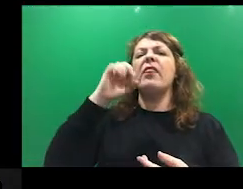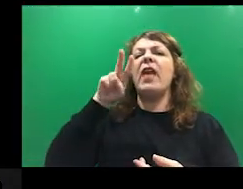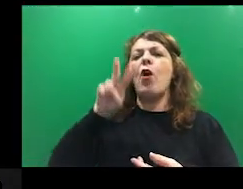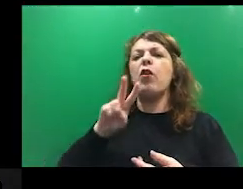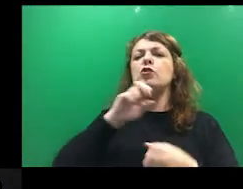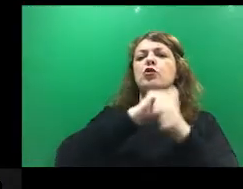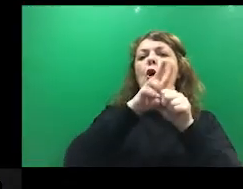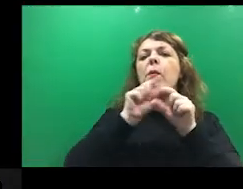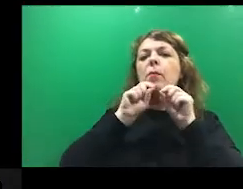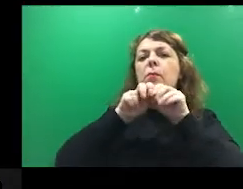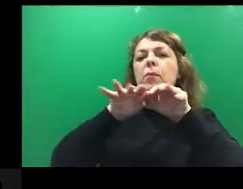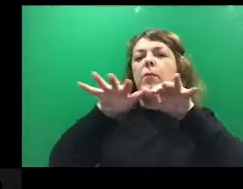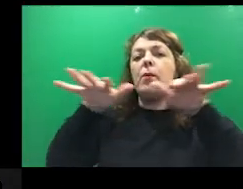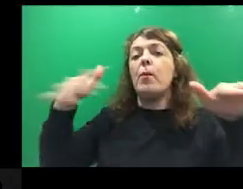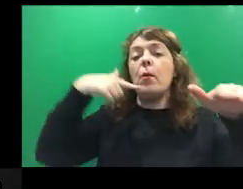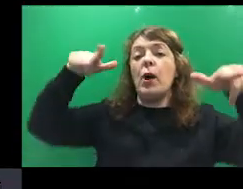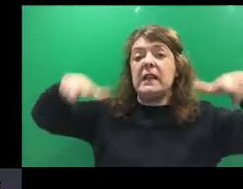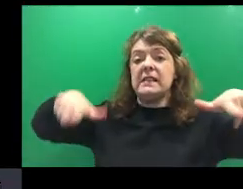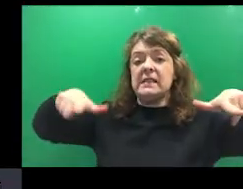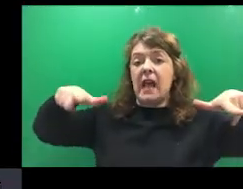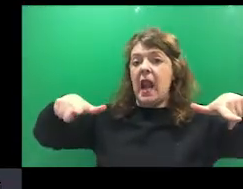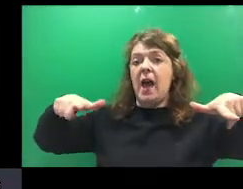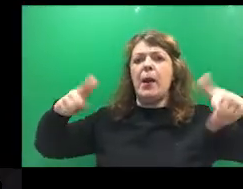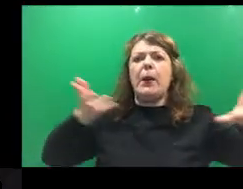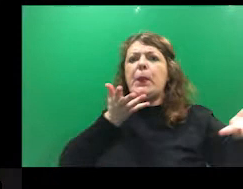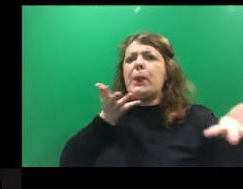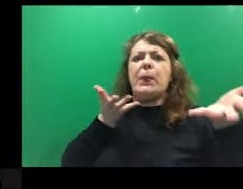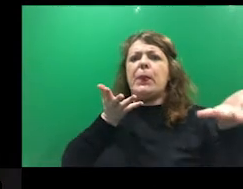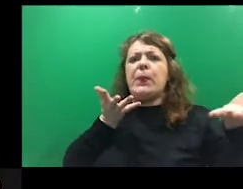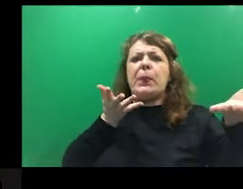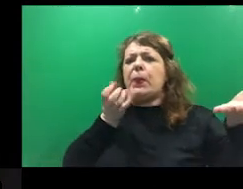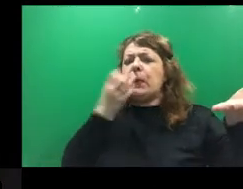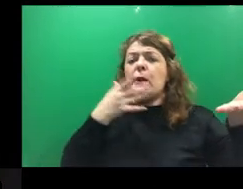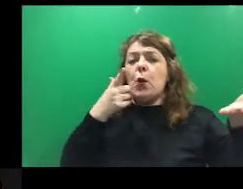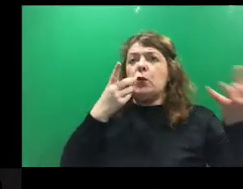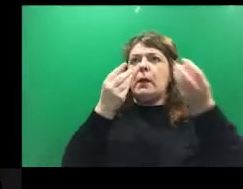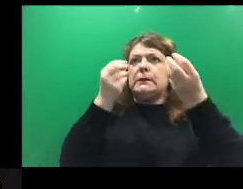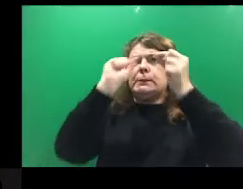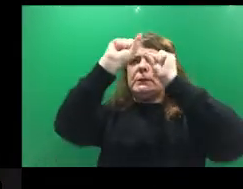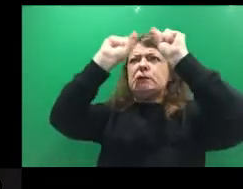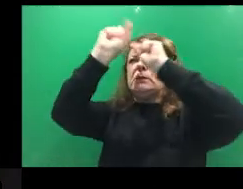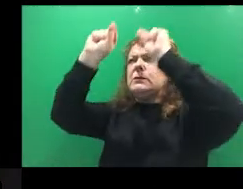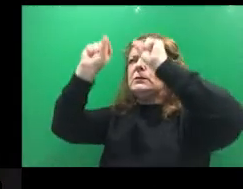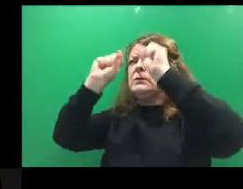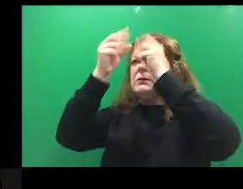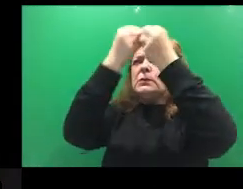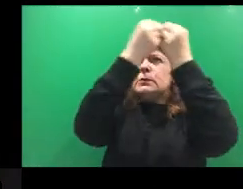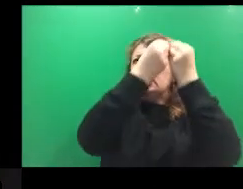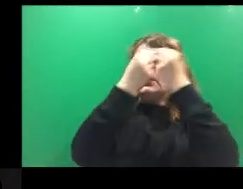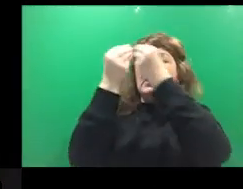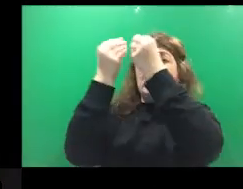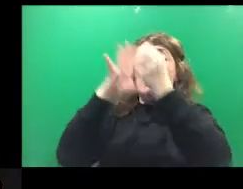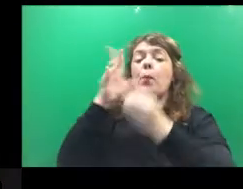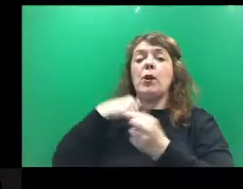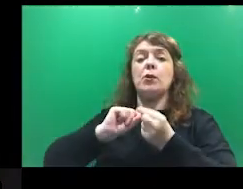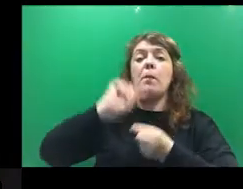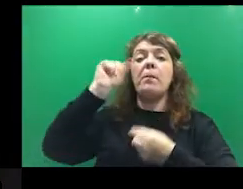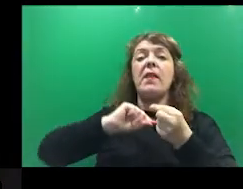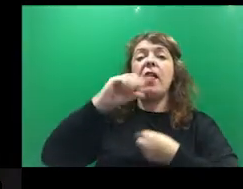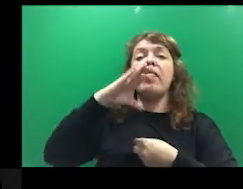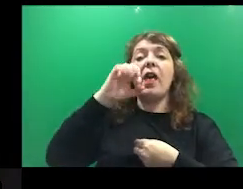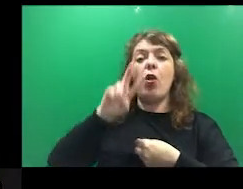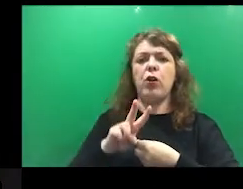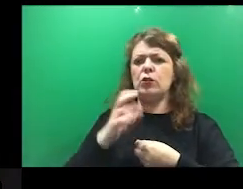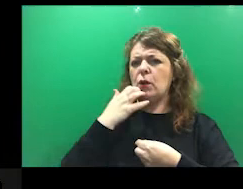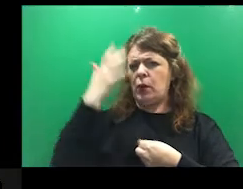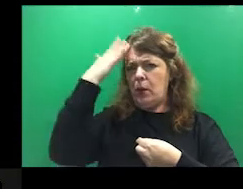forma natural, ambos se dispersan en el aire, pero si estamos en una sala mal ventilada, se van a acumular. Y por esa razón